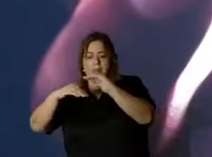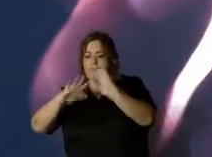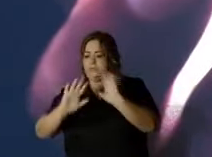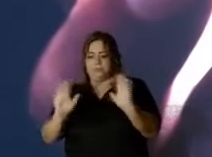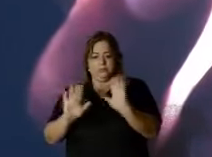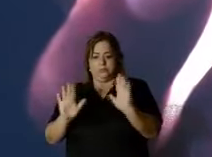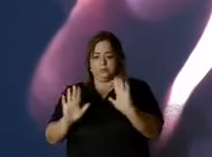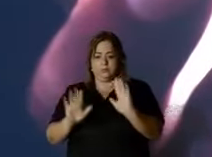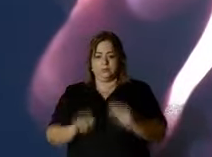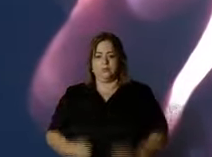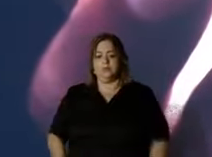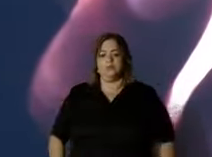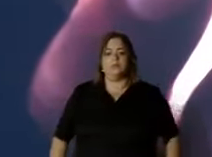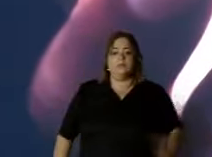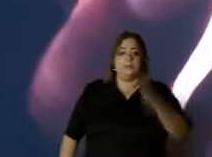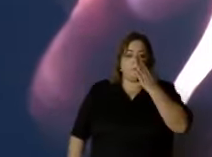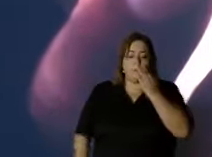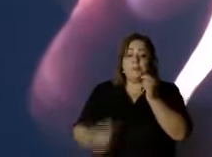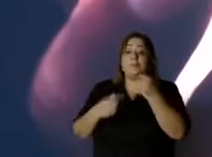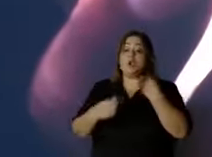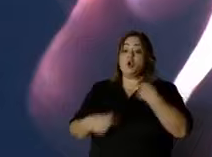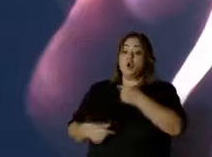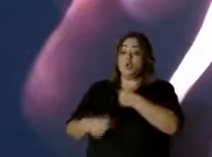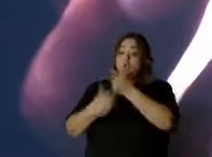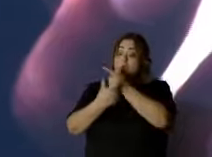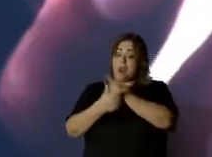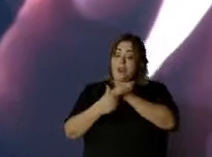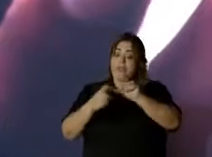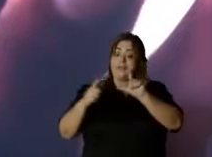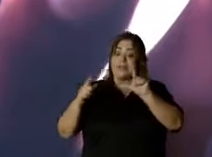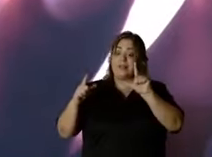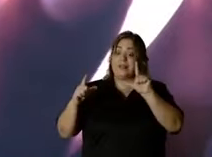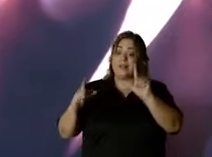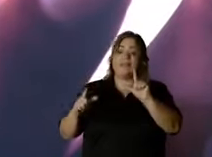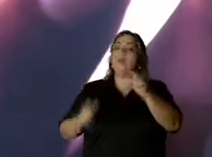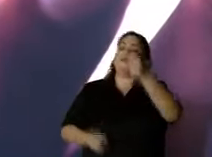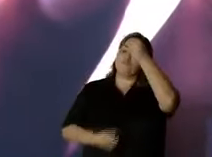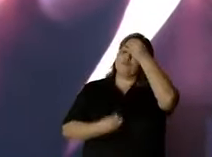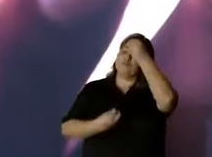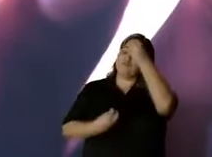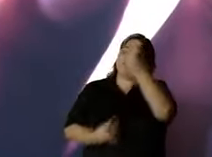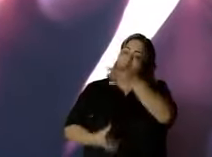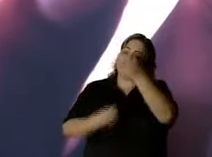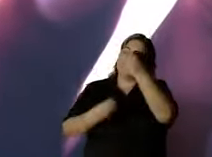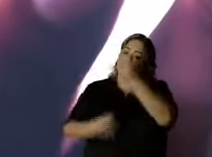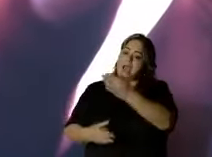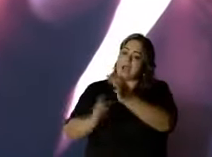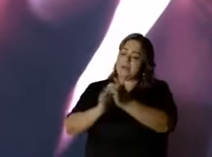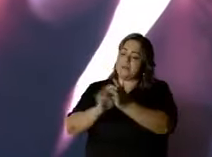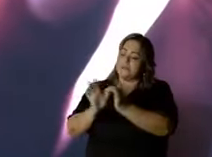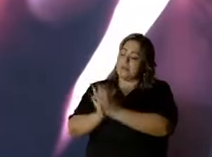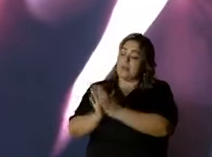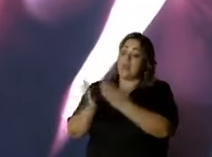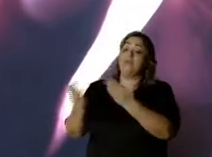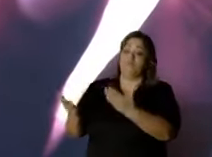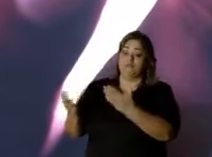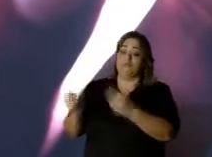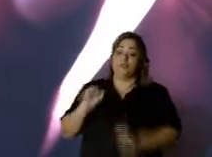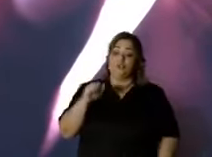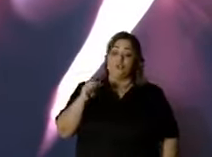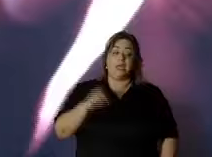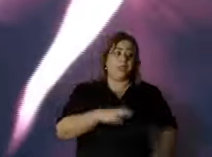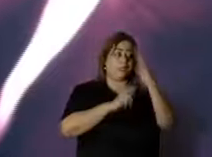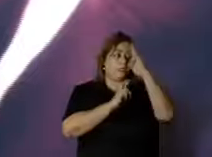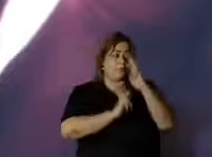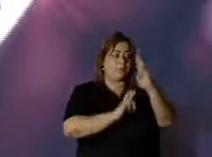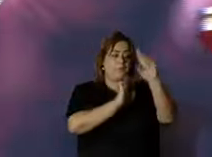Pero a pesar de que tenemos la libertad de culto y unas limitaciones, porque tenemos que ser respetuoso de las leyes,